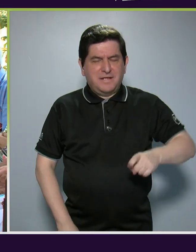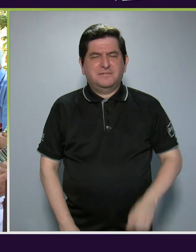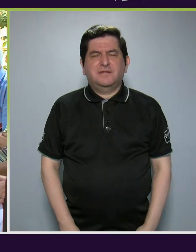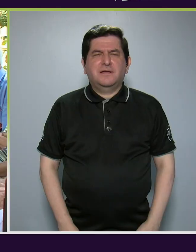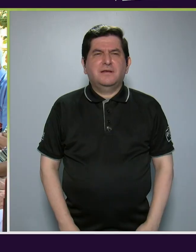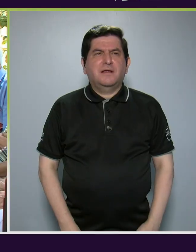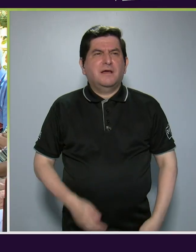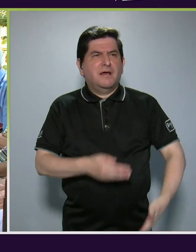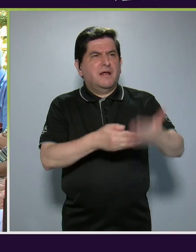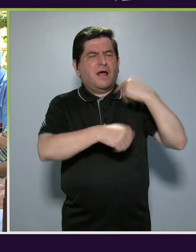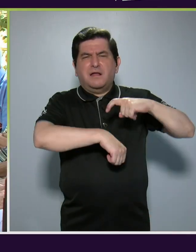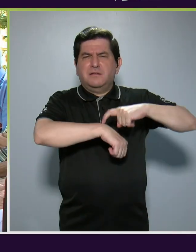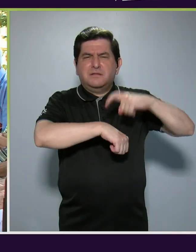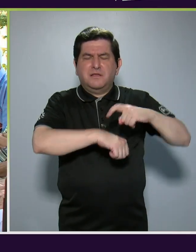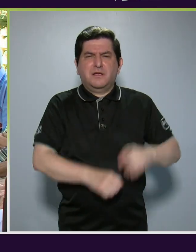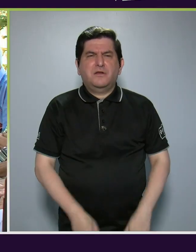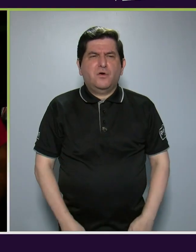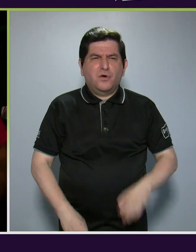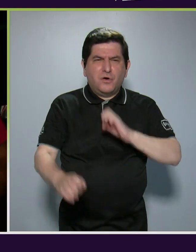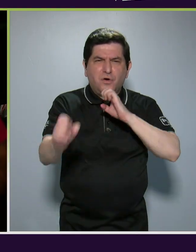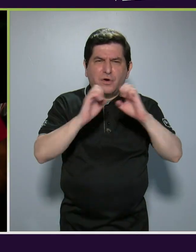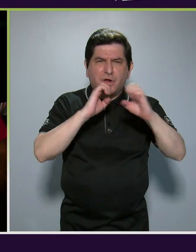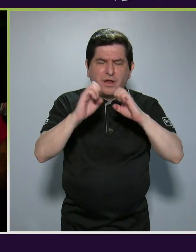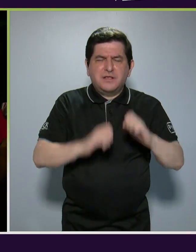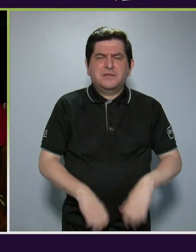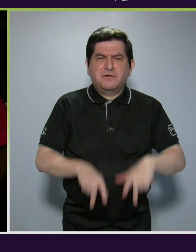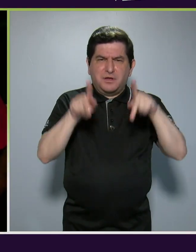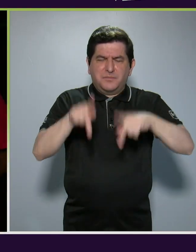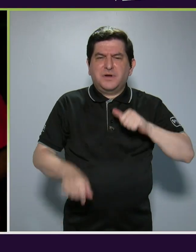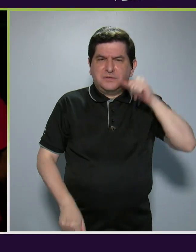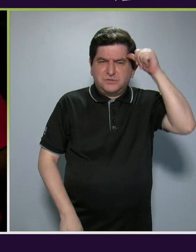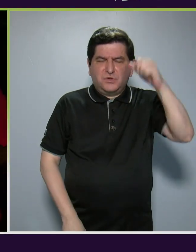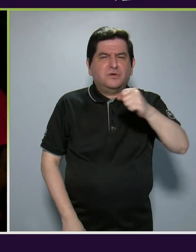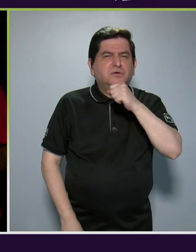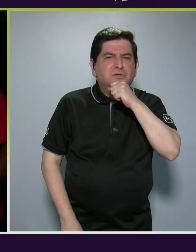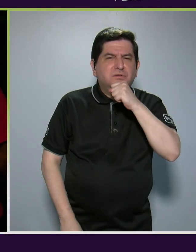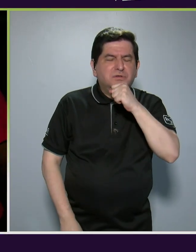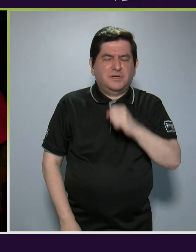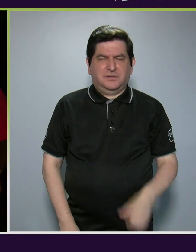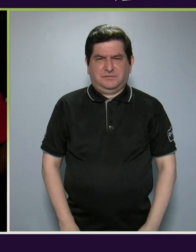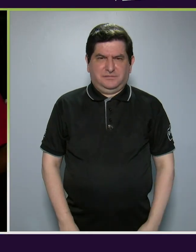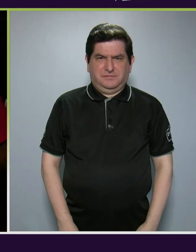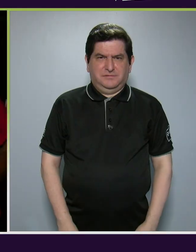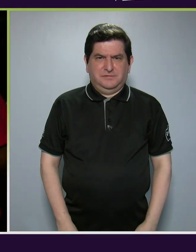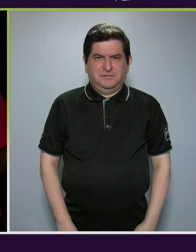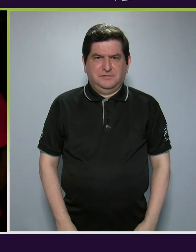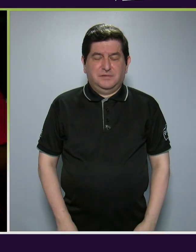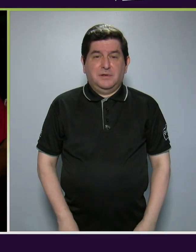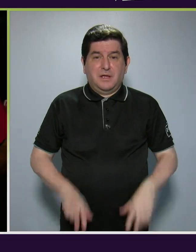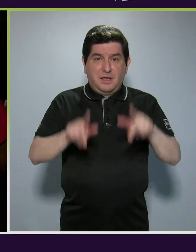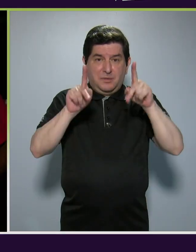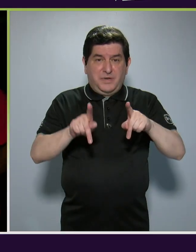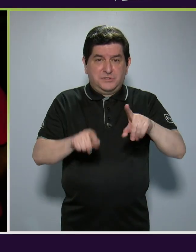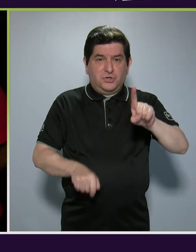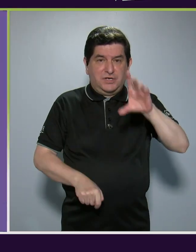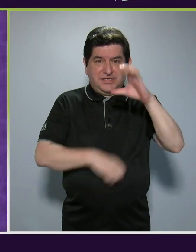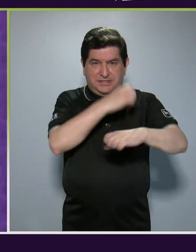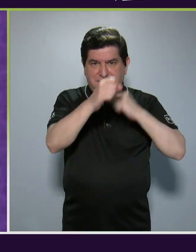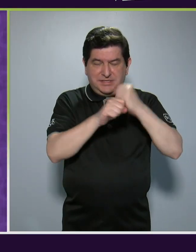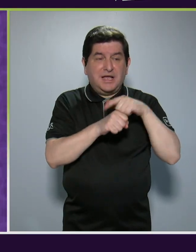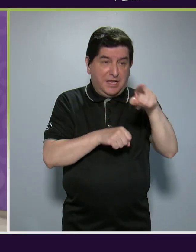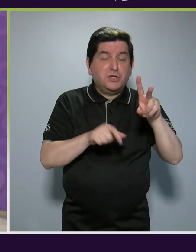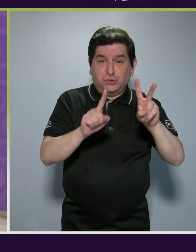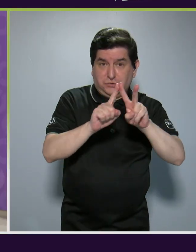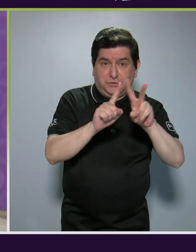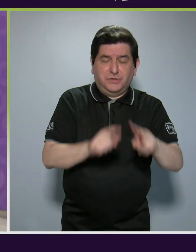días escuchaba unas entrevistas con personas adultas mayores, centenarias de Nicoya,